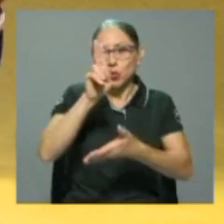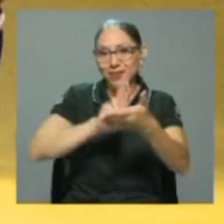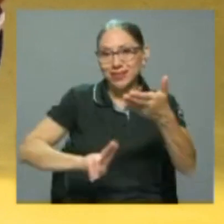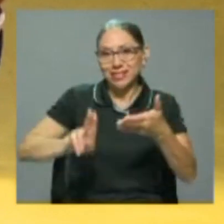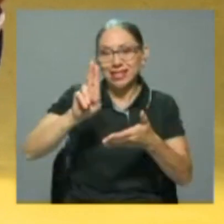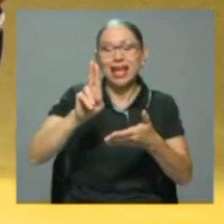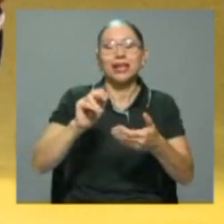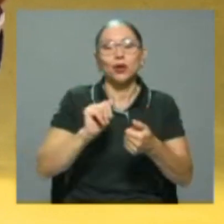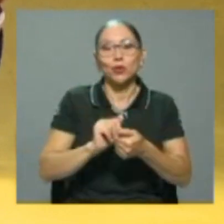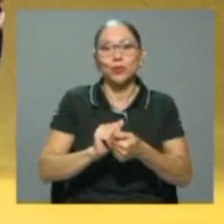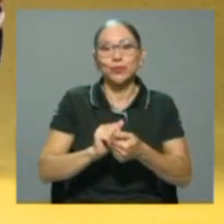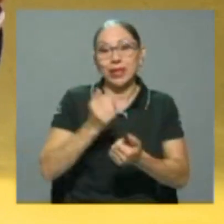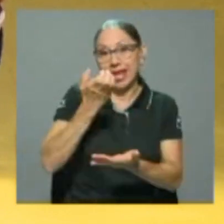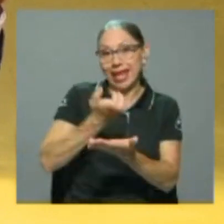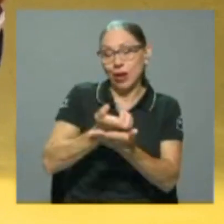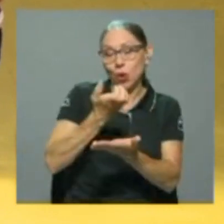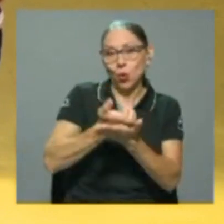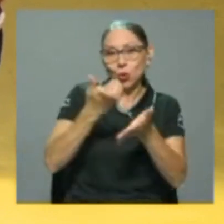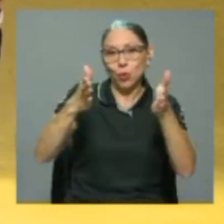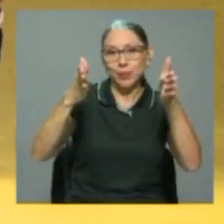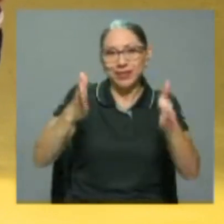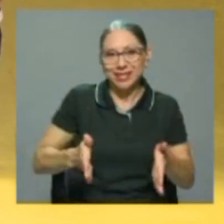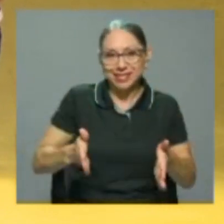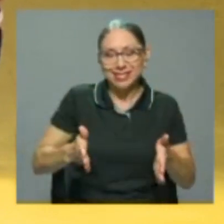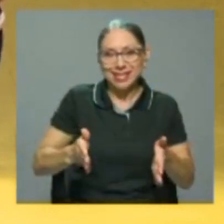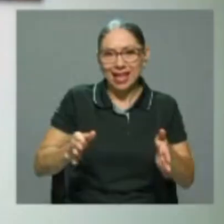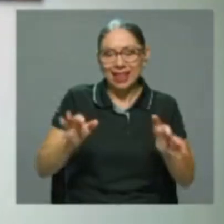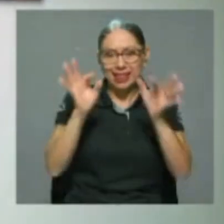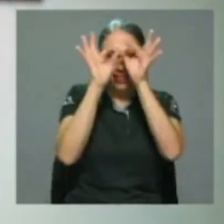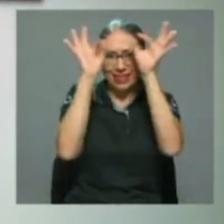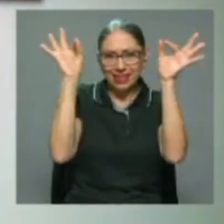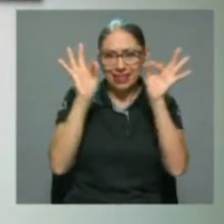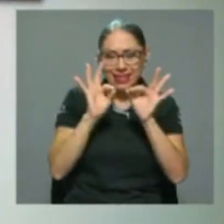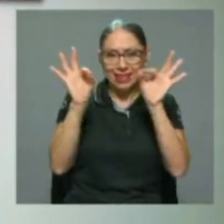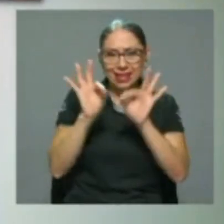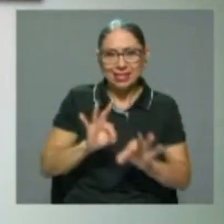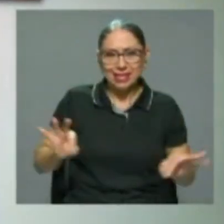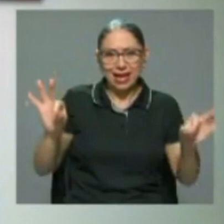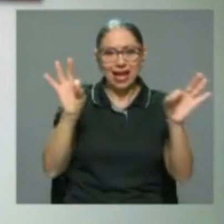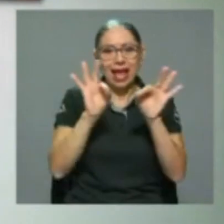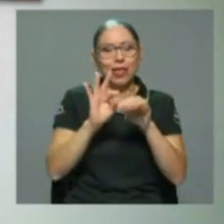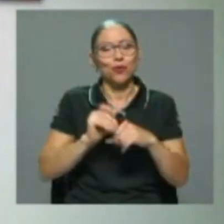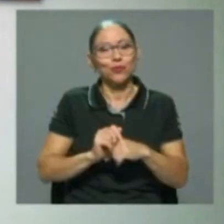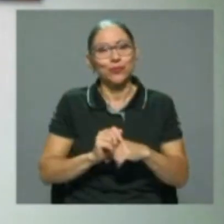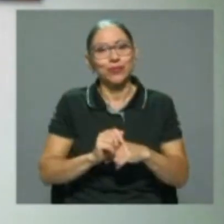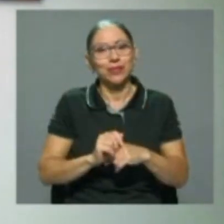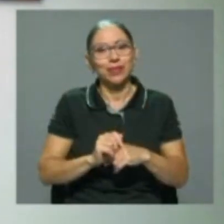universitario y economista destacado, y no voy a contar